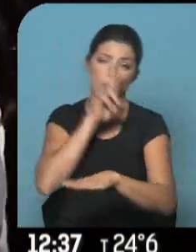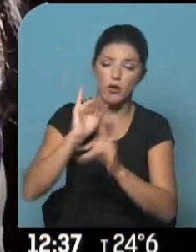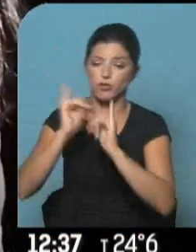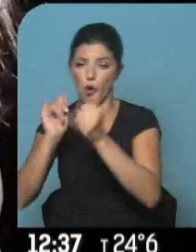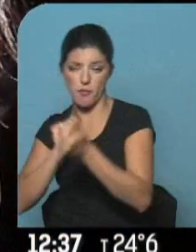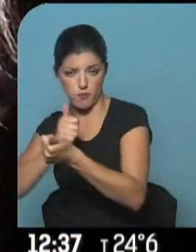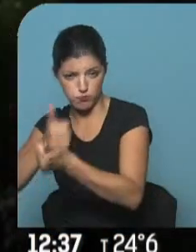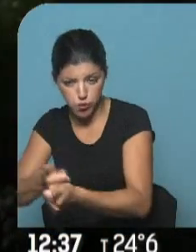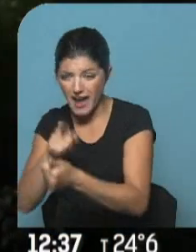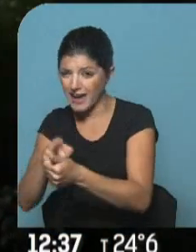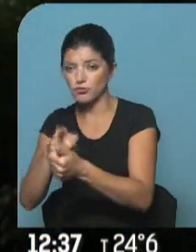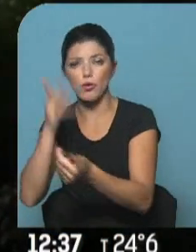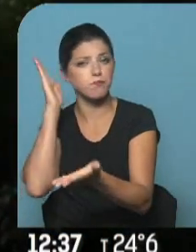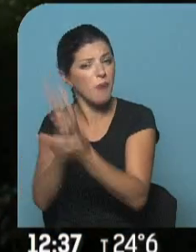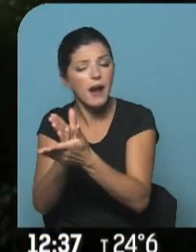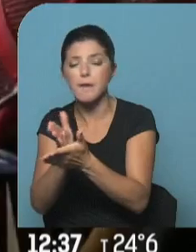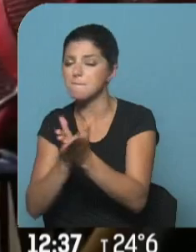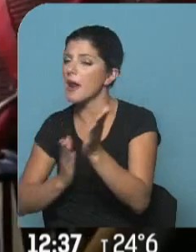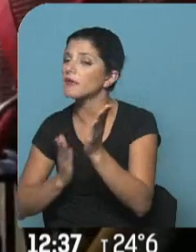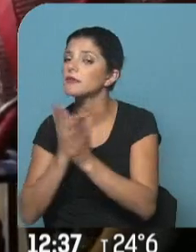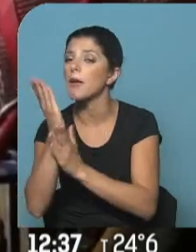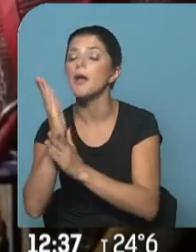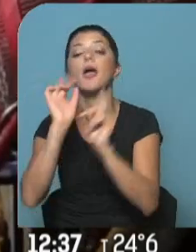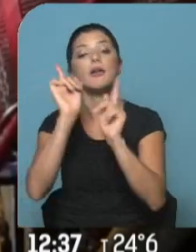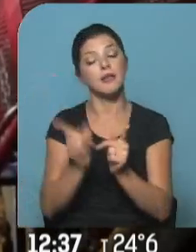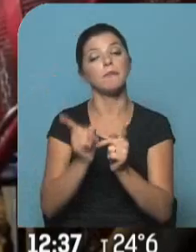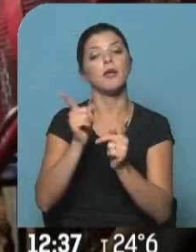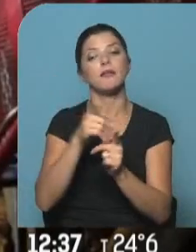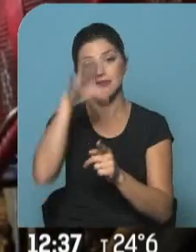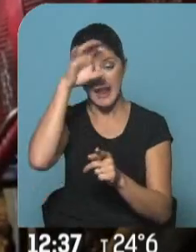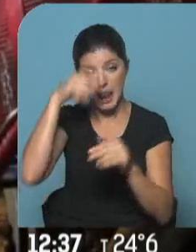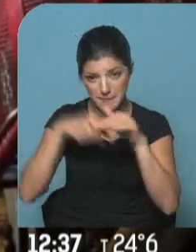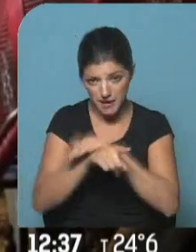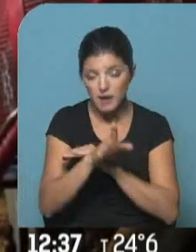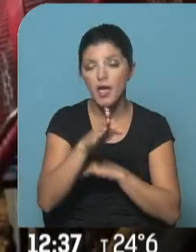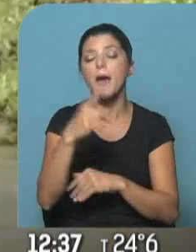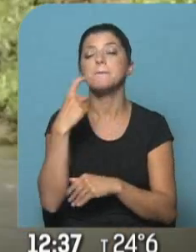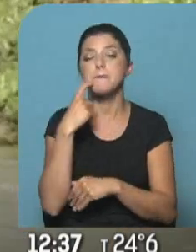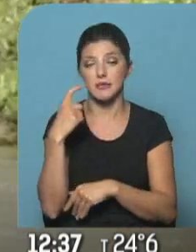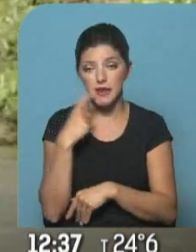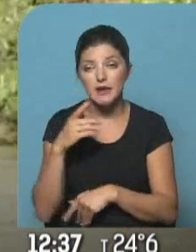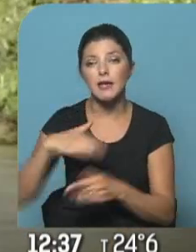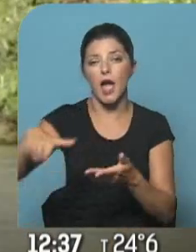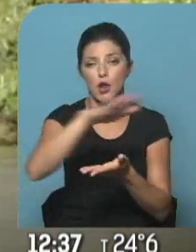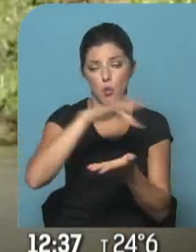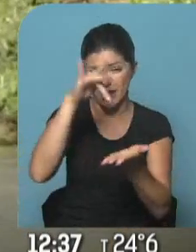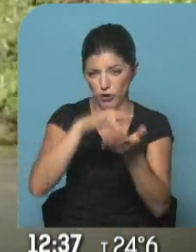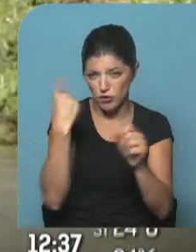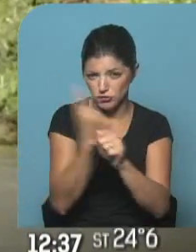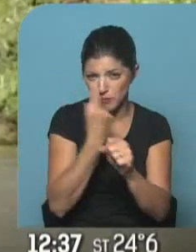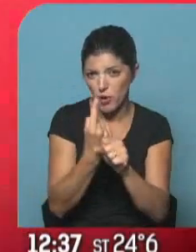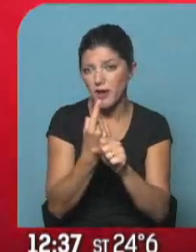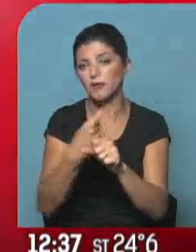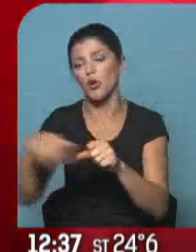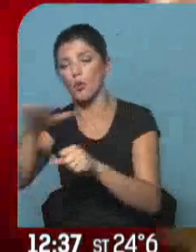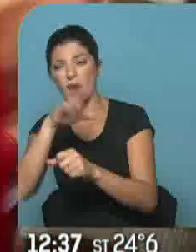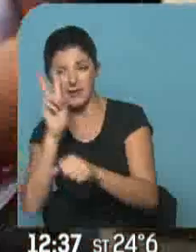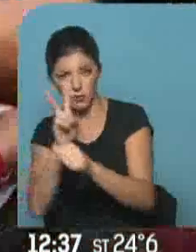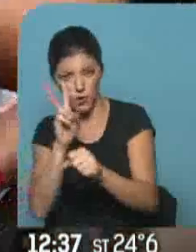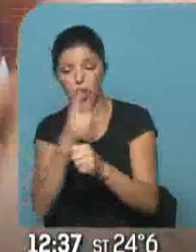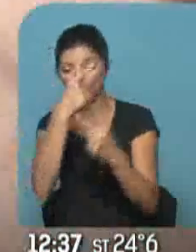adolescentes y con prohibir la minería metálica en todas sus etapas en áreas protegidas, zonas intangibles y centros urbanos.